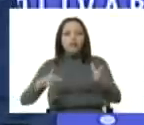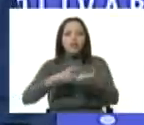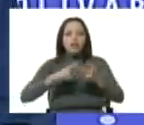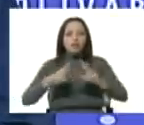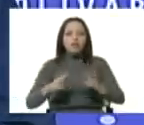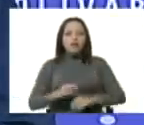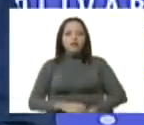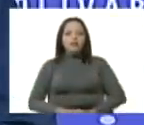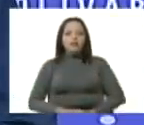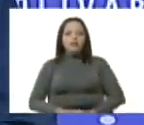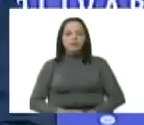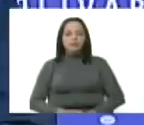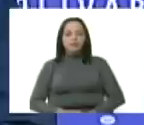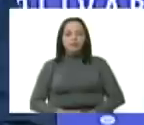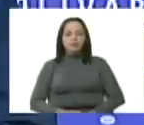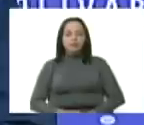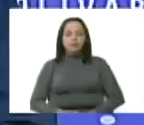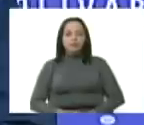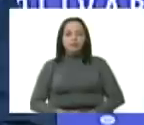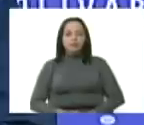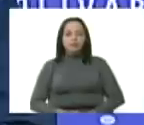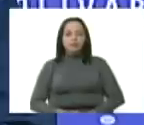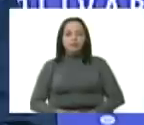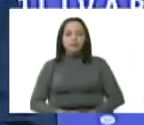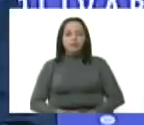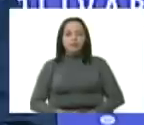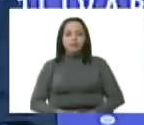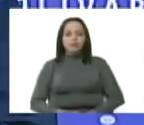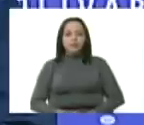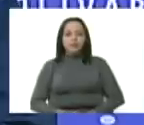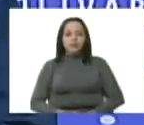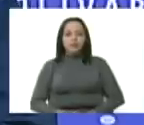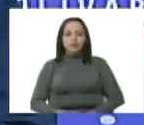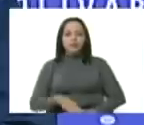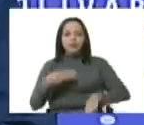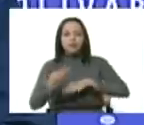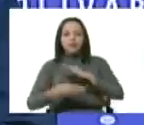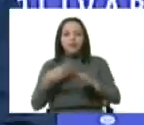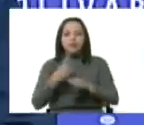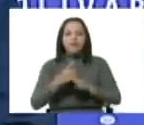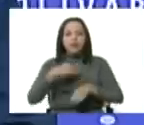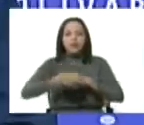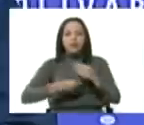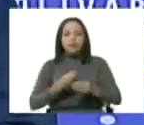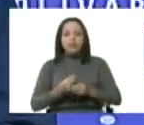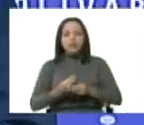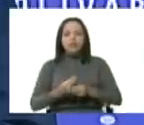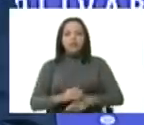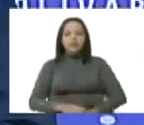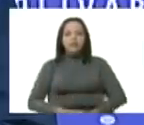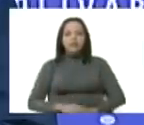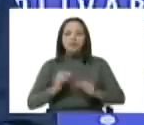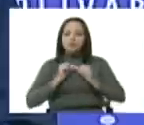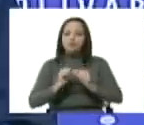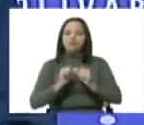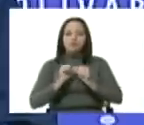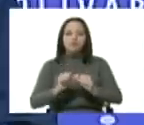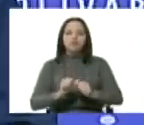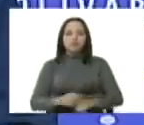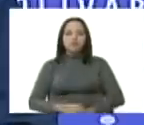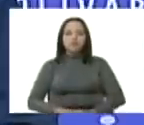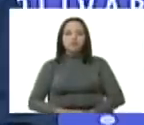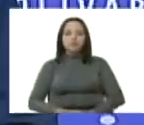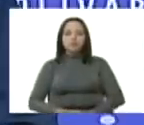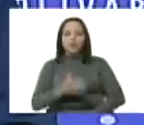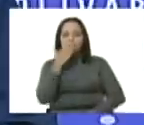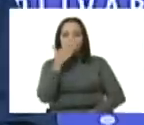fundamental. Es una matriz que debe cruzarse de manera permanente, los